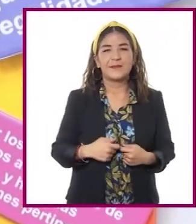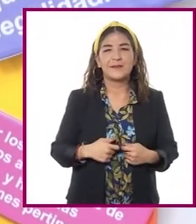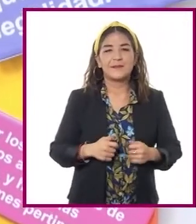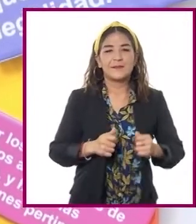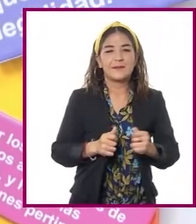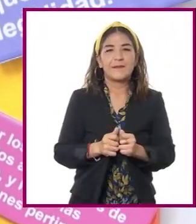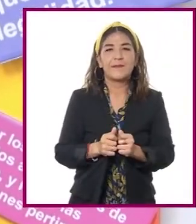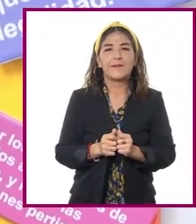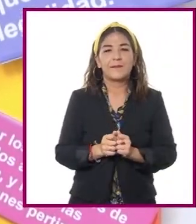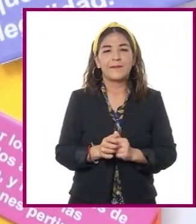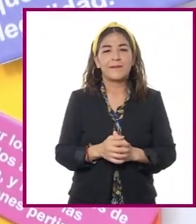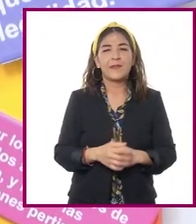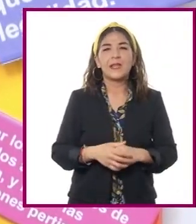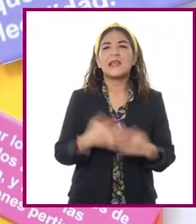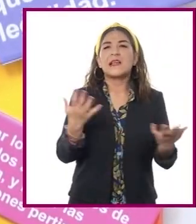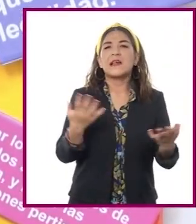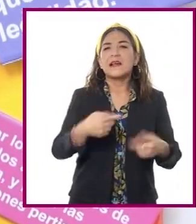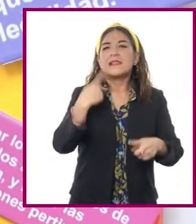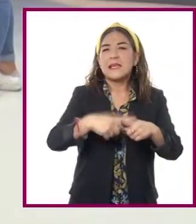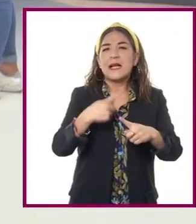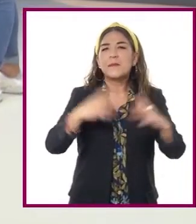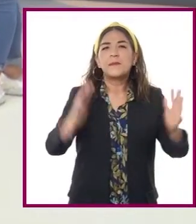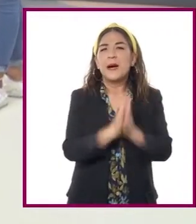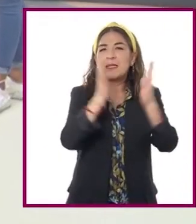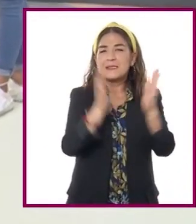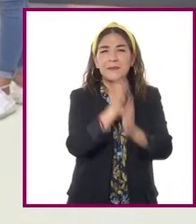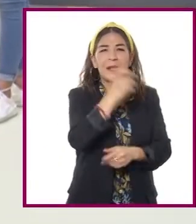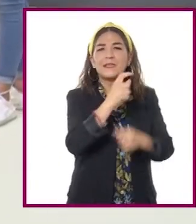¿Quiénes participan en la situación?